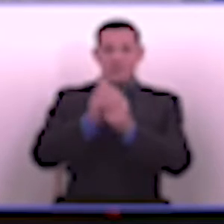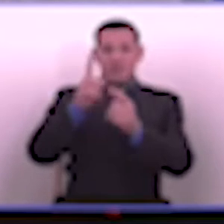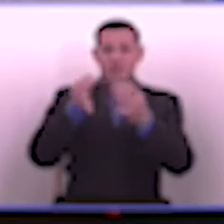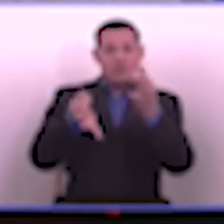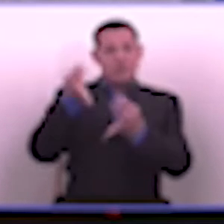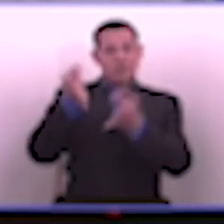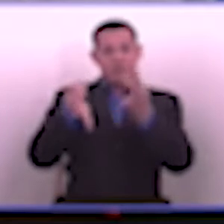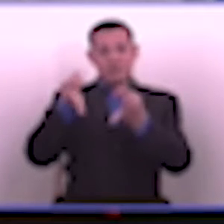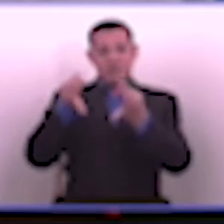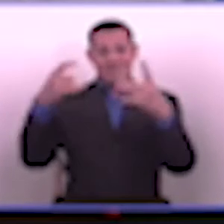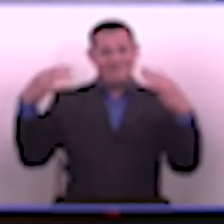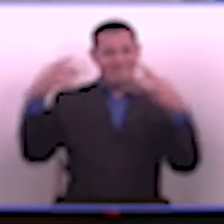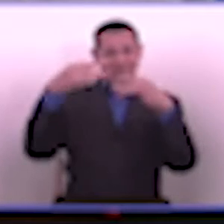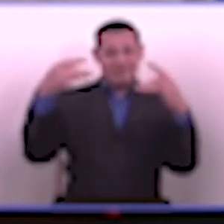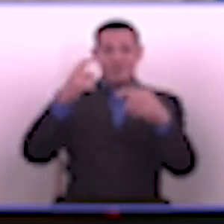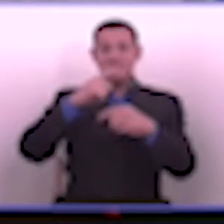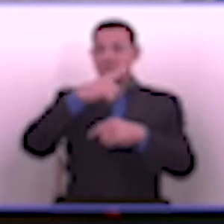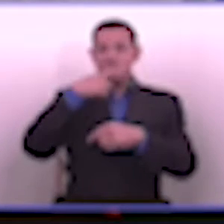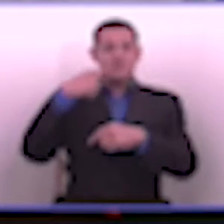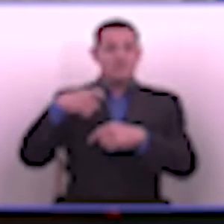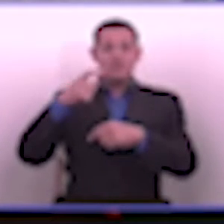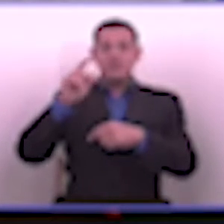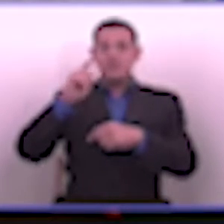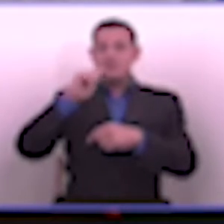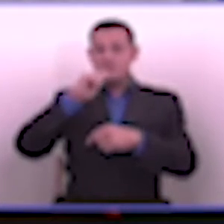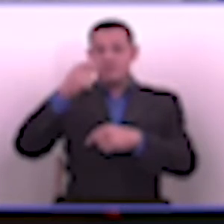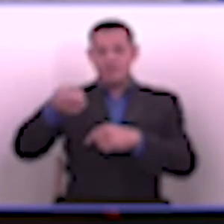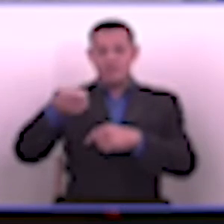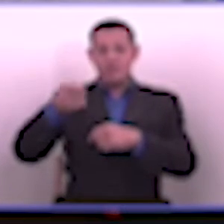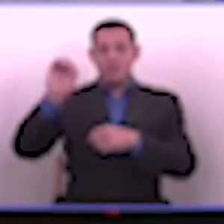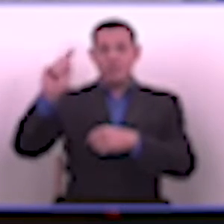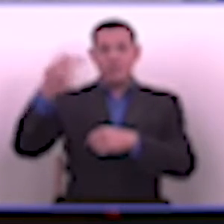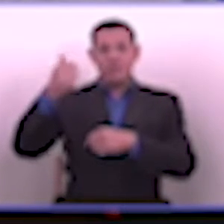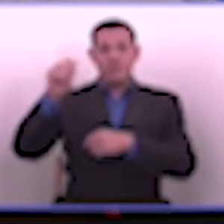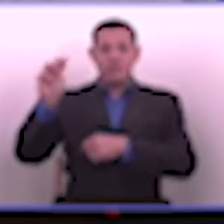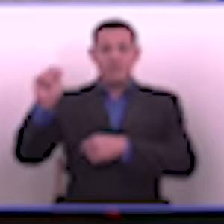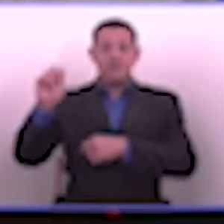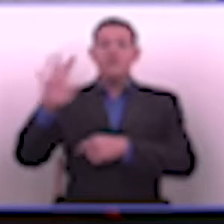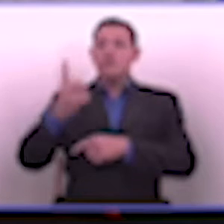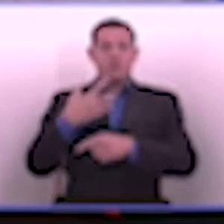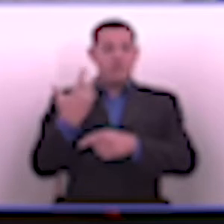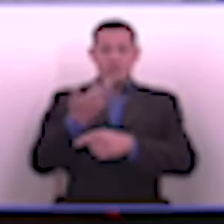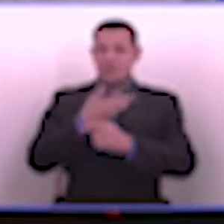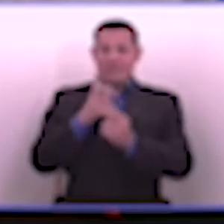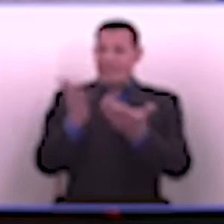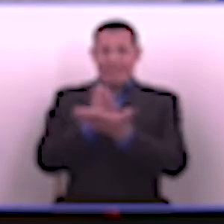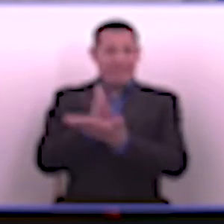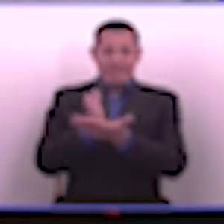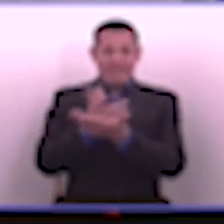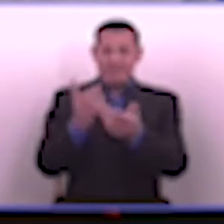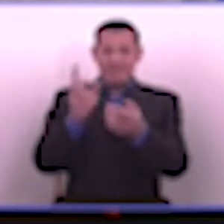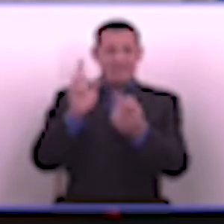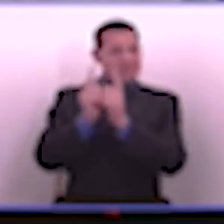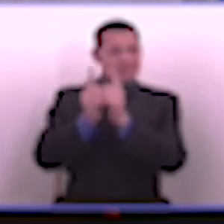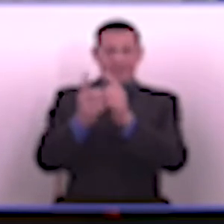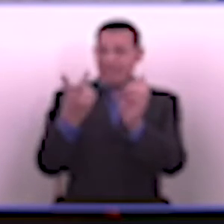de una guerra entre rusia o ucrania y la otan en la cual no tenemos absolutamente nada que ver